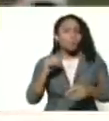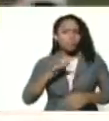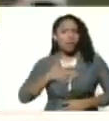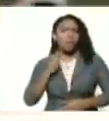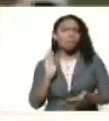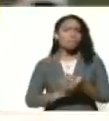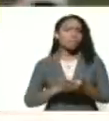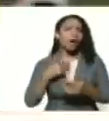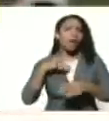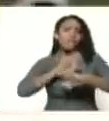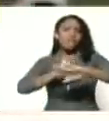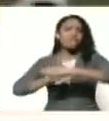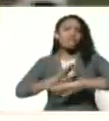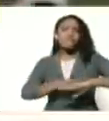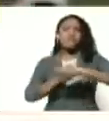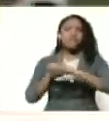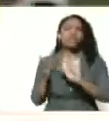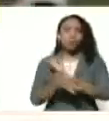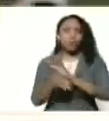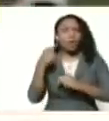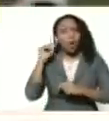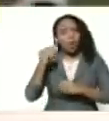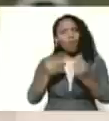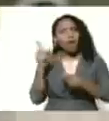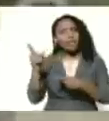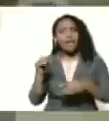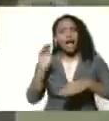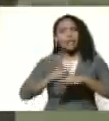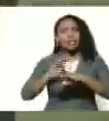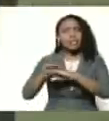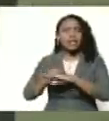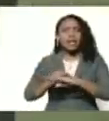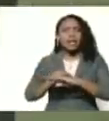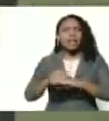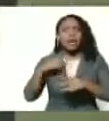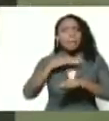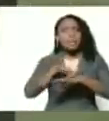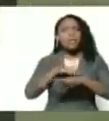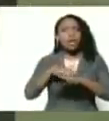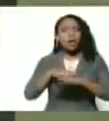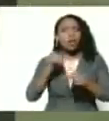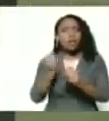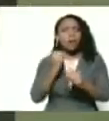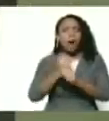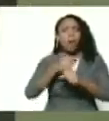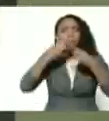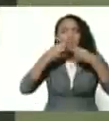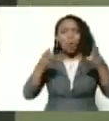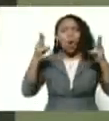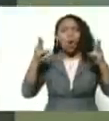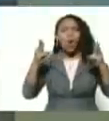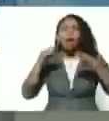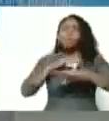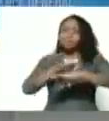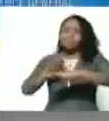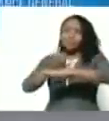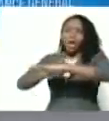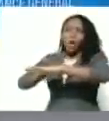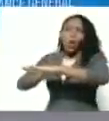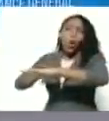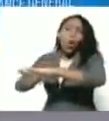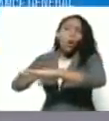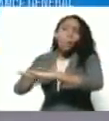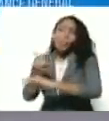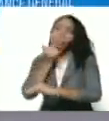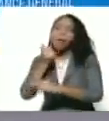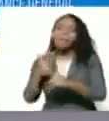acuerdas, Ernesto? Piñate, como aquel aviso que ponía el Ministerio de Obras Públicas, el MOP. Perdone la molestia, pero